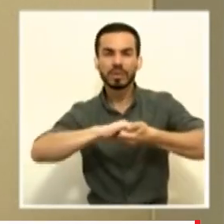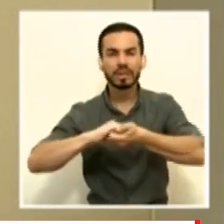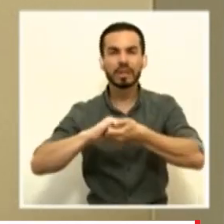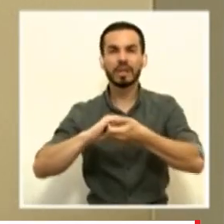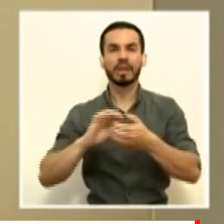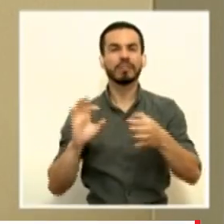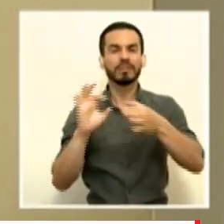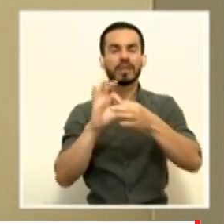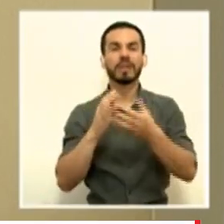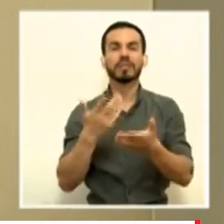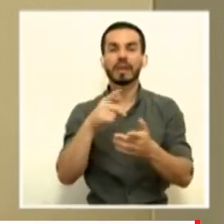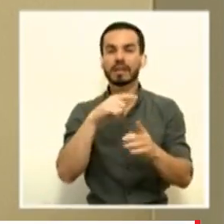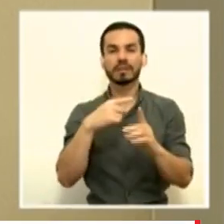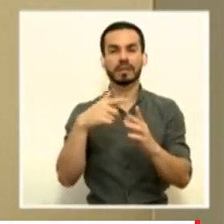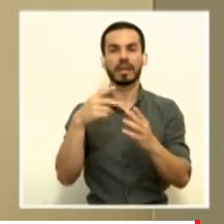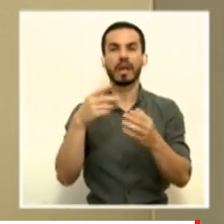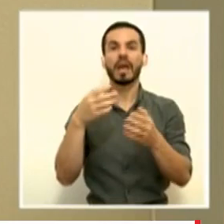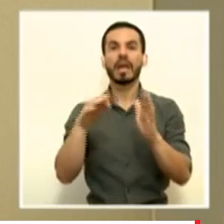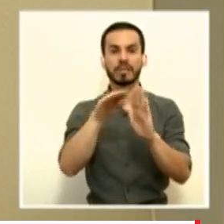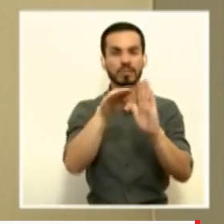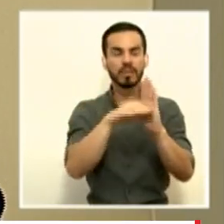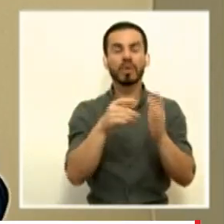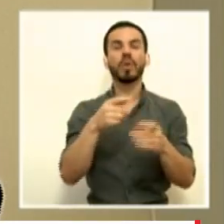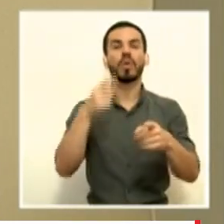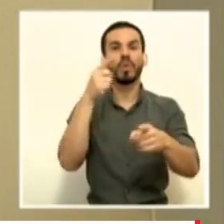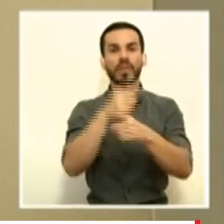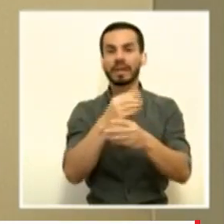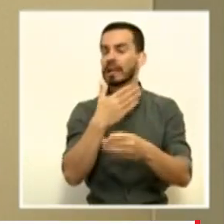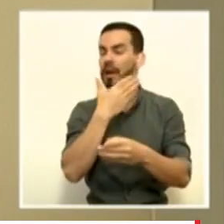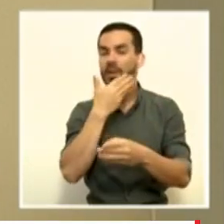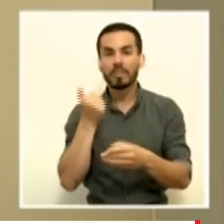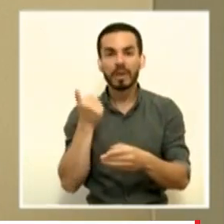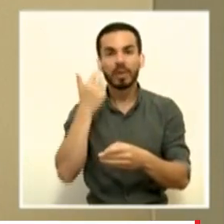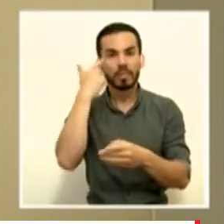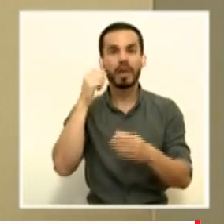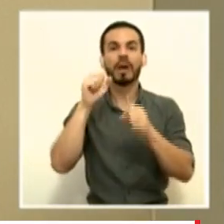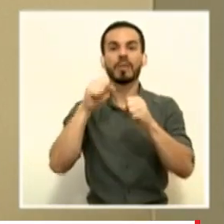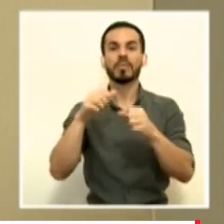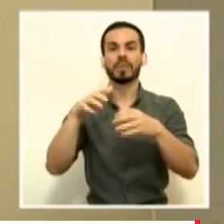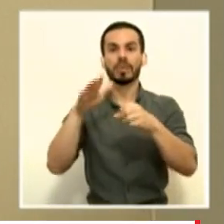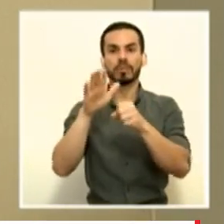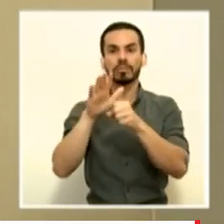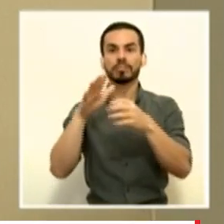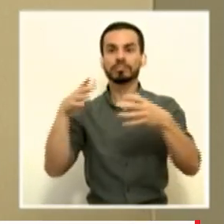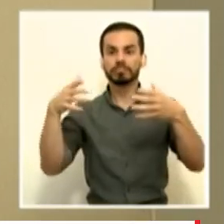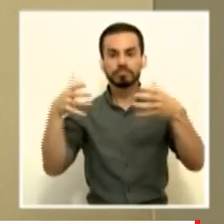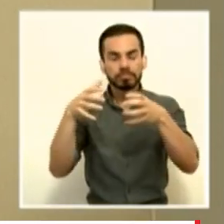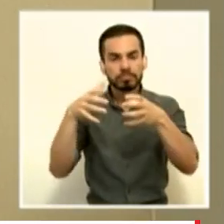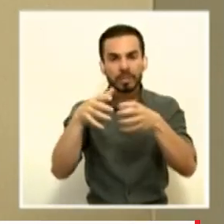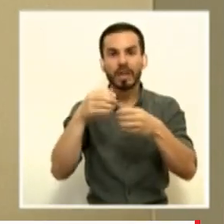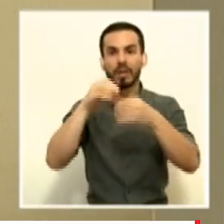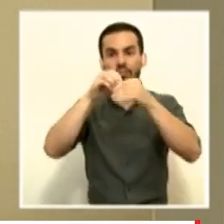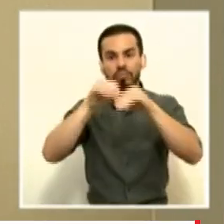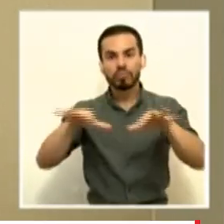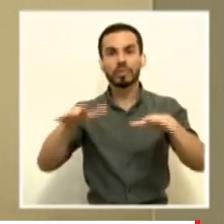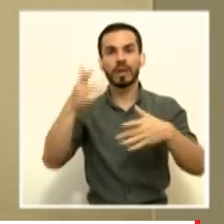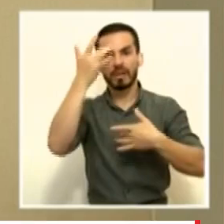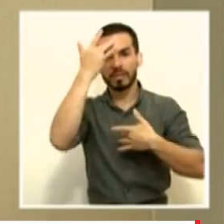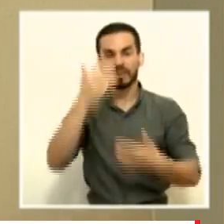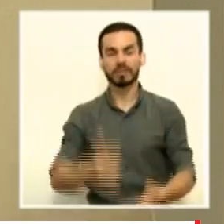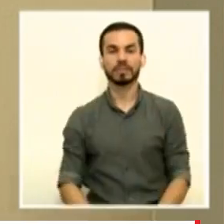sobre todo, como indico, porque es una medida incluso correcta, la más apropiada para contener el avance del virus en una